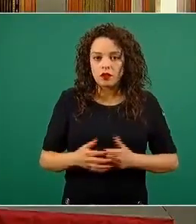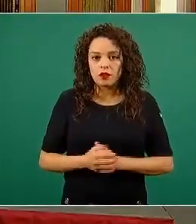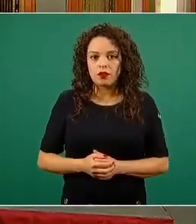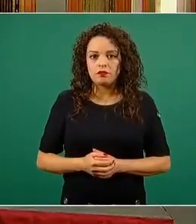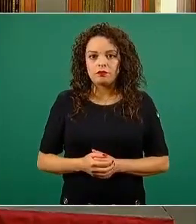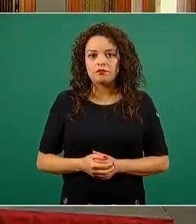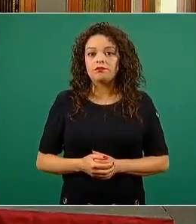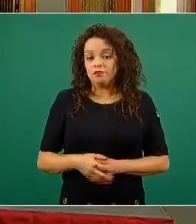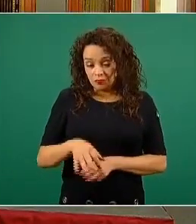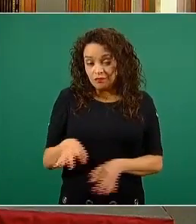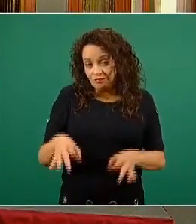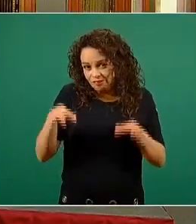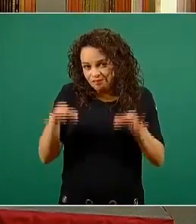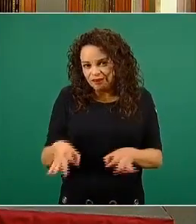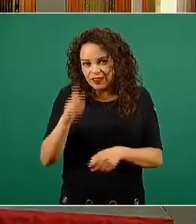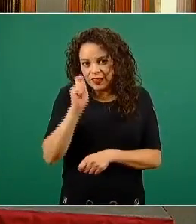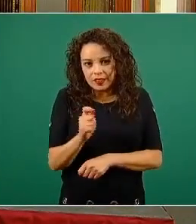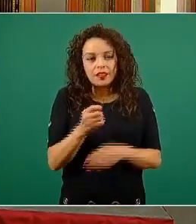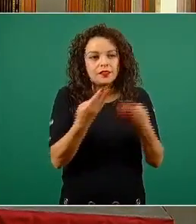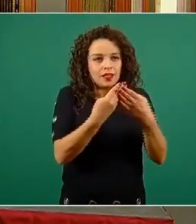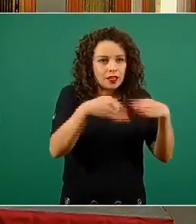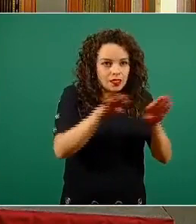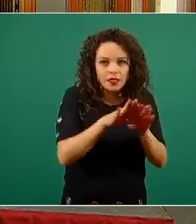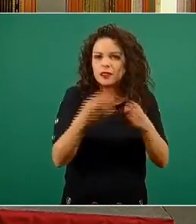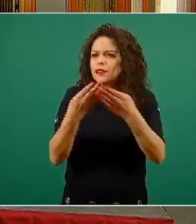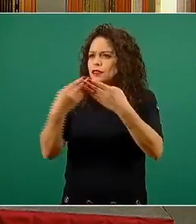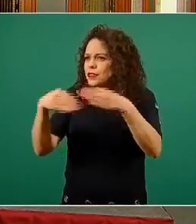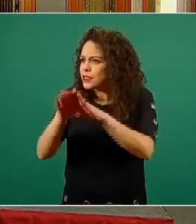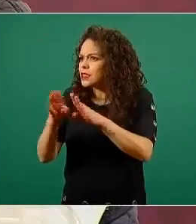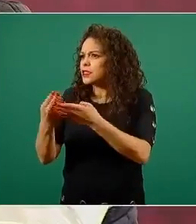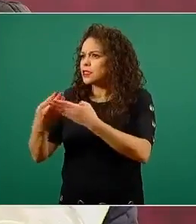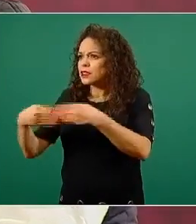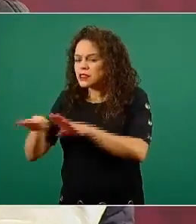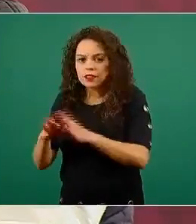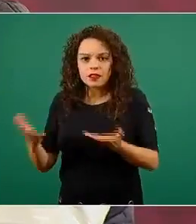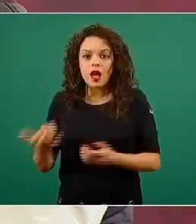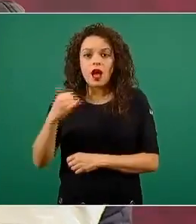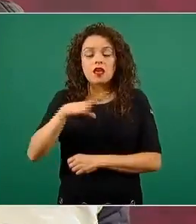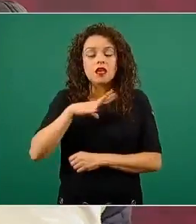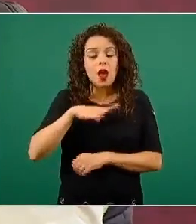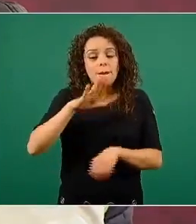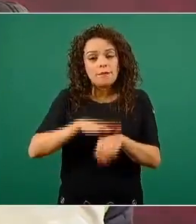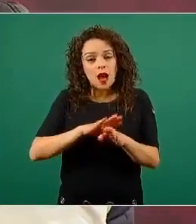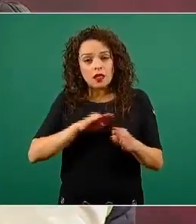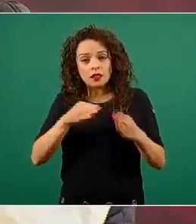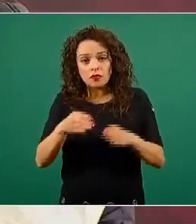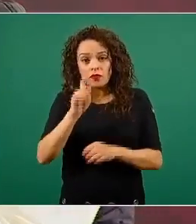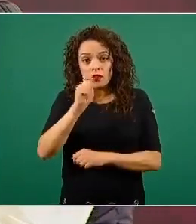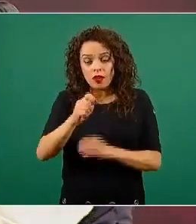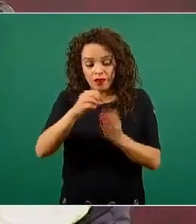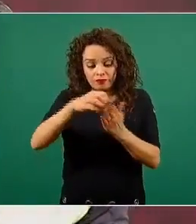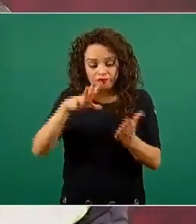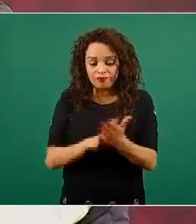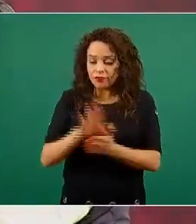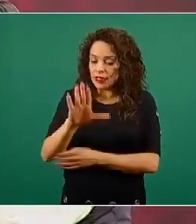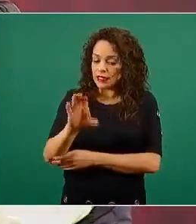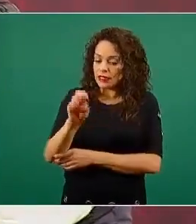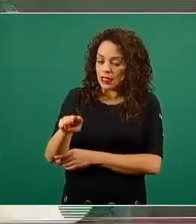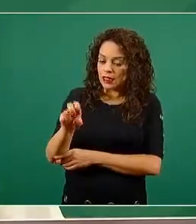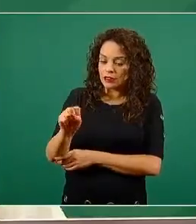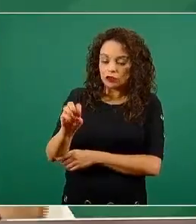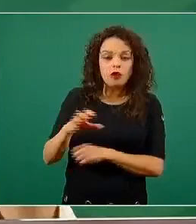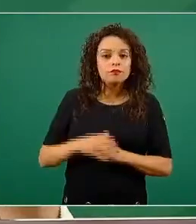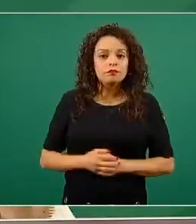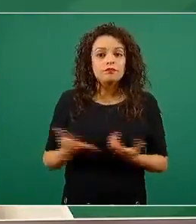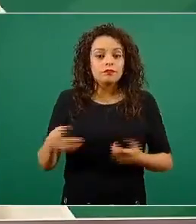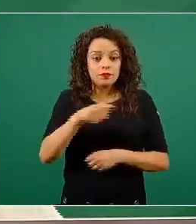por casa, para poder, y además se tienen los datos específicos de un censo en el que se puede decir: a esta persona que